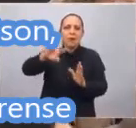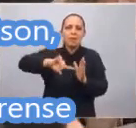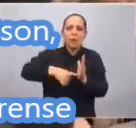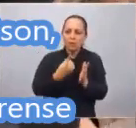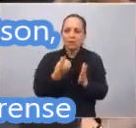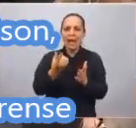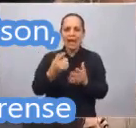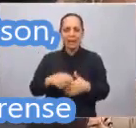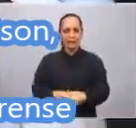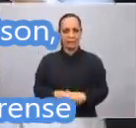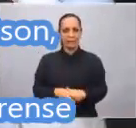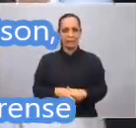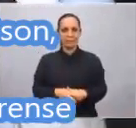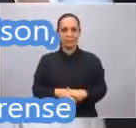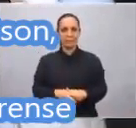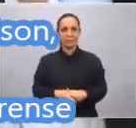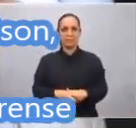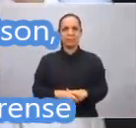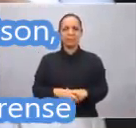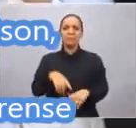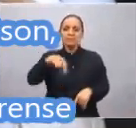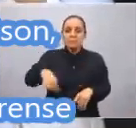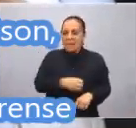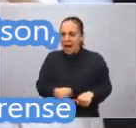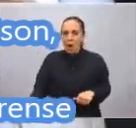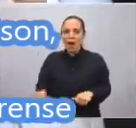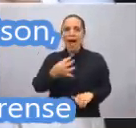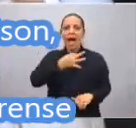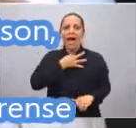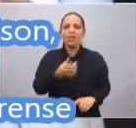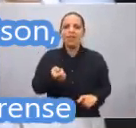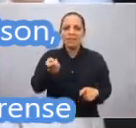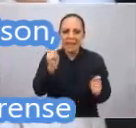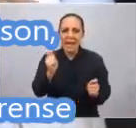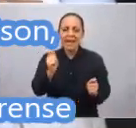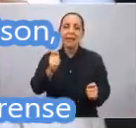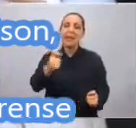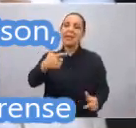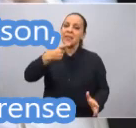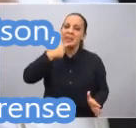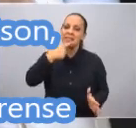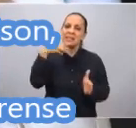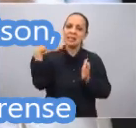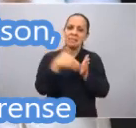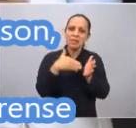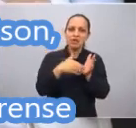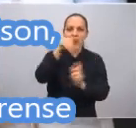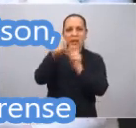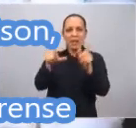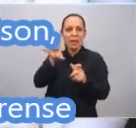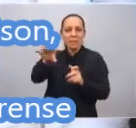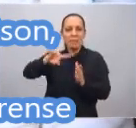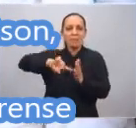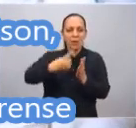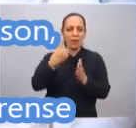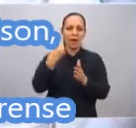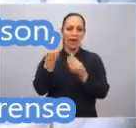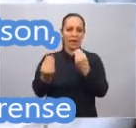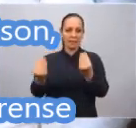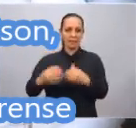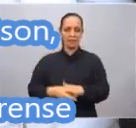Buenos Aires. Lo están pagando los 17 millones de bonaerenses.